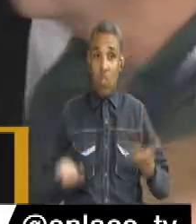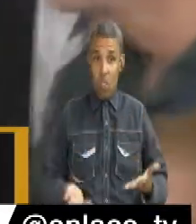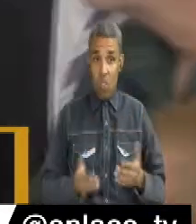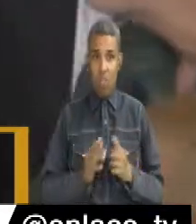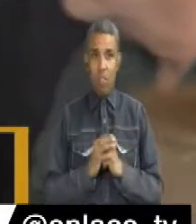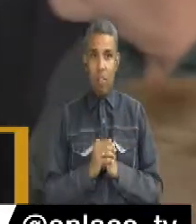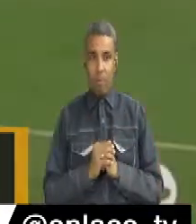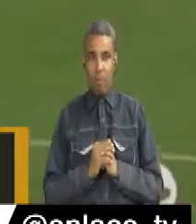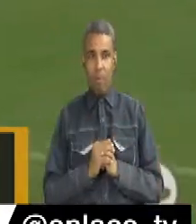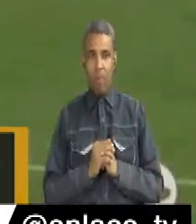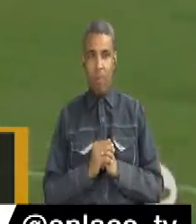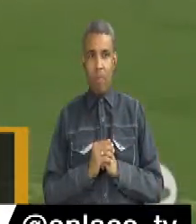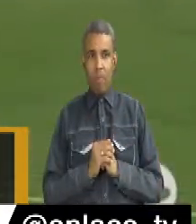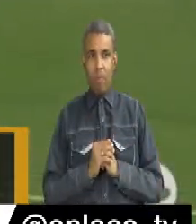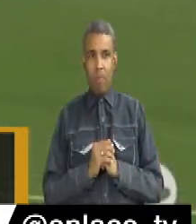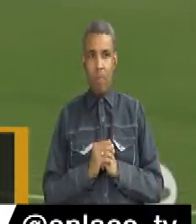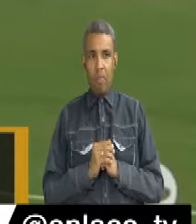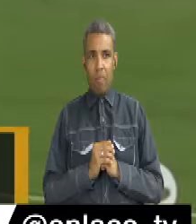brindaron